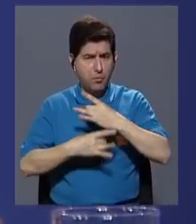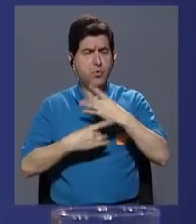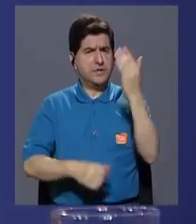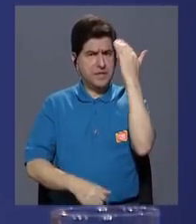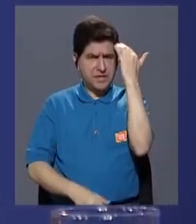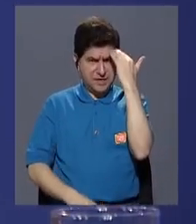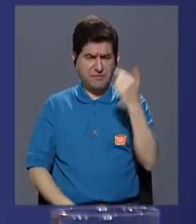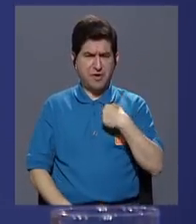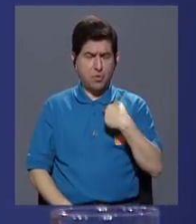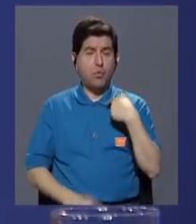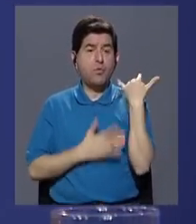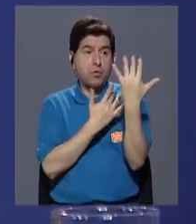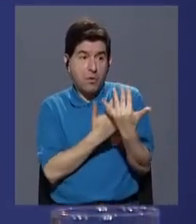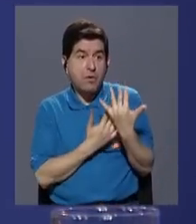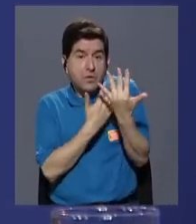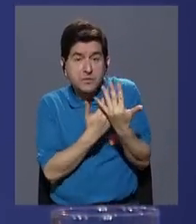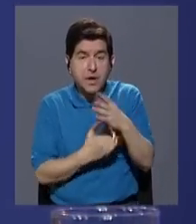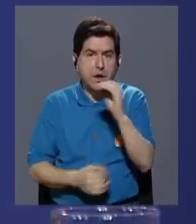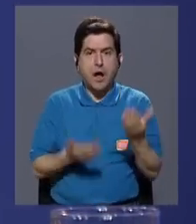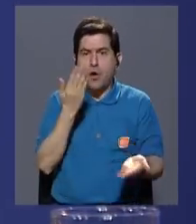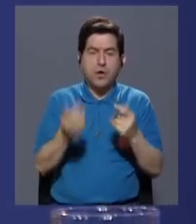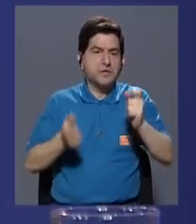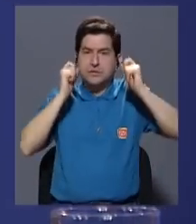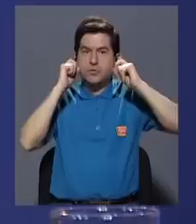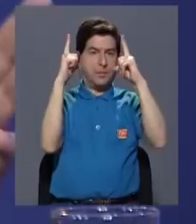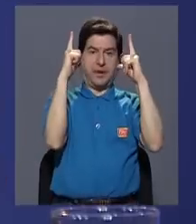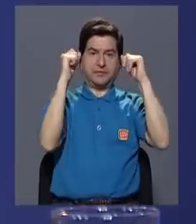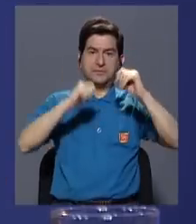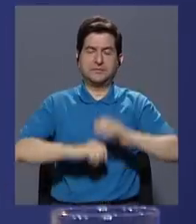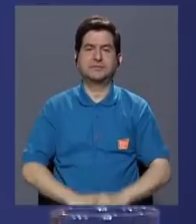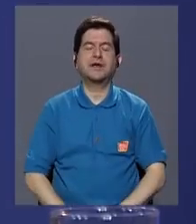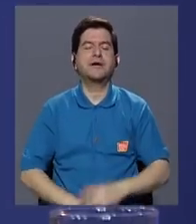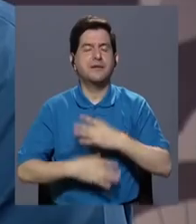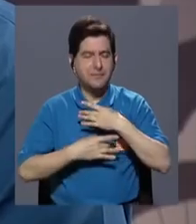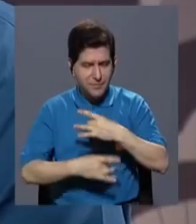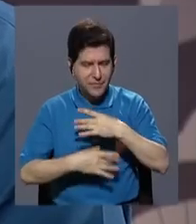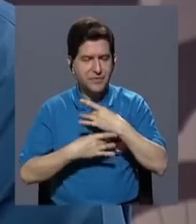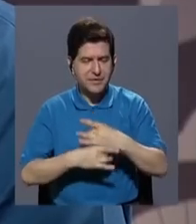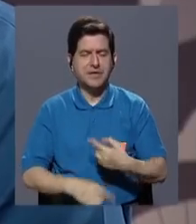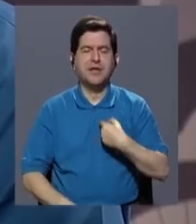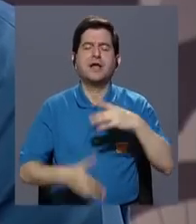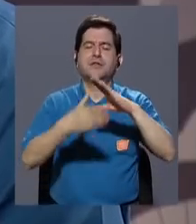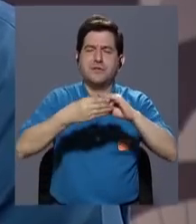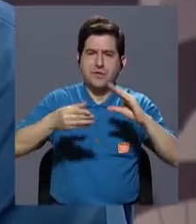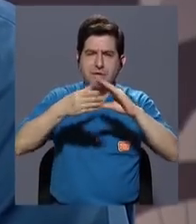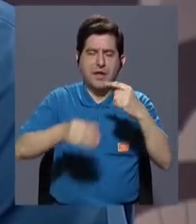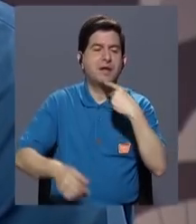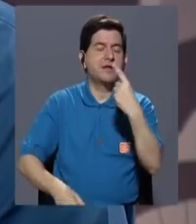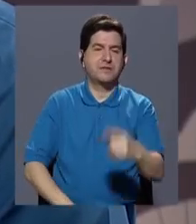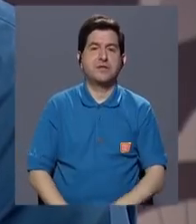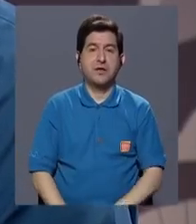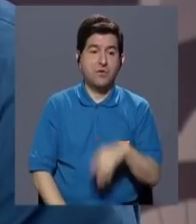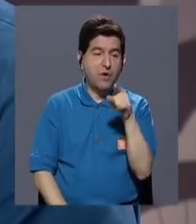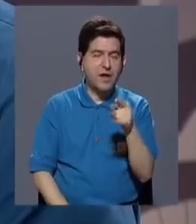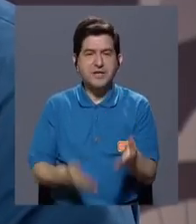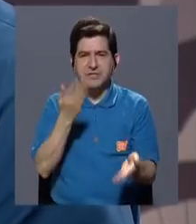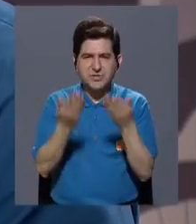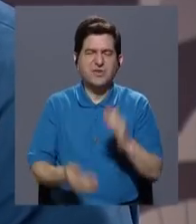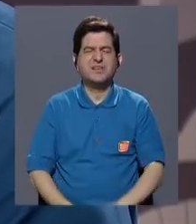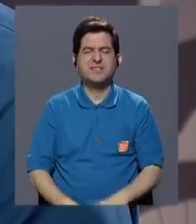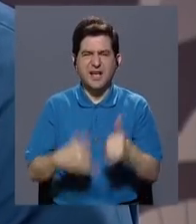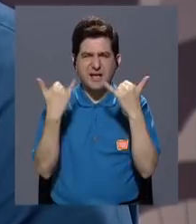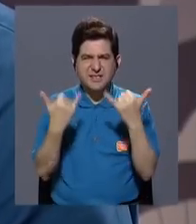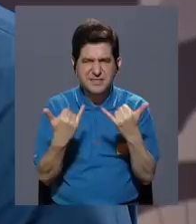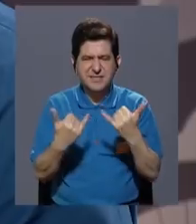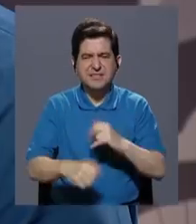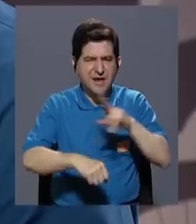es interesante saber si uno va con esa expectativa o si lo toman muy por sorpresa es interesante porque cuando lo cuento siempre digo esto es